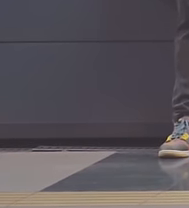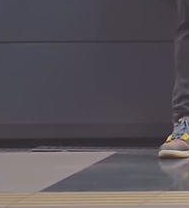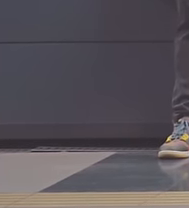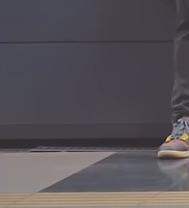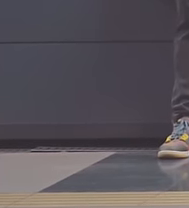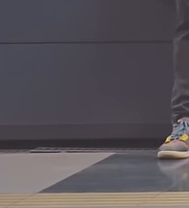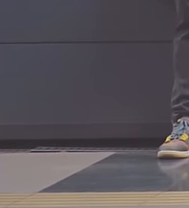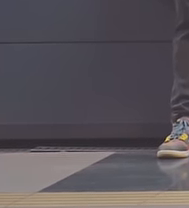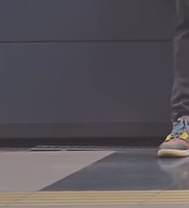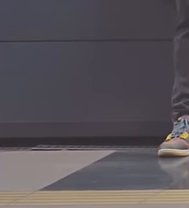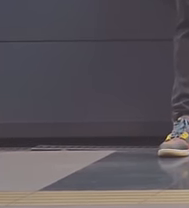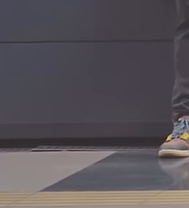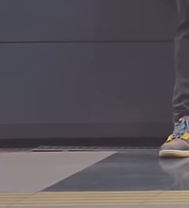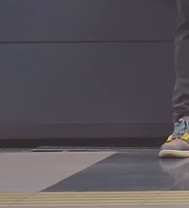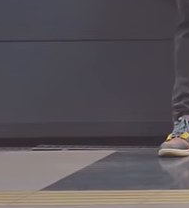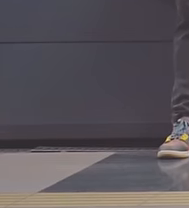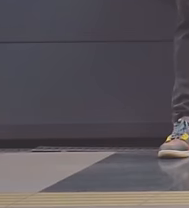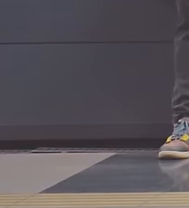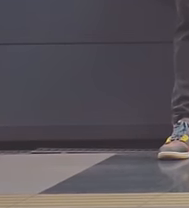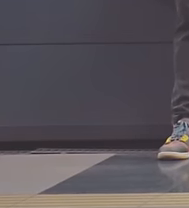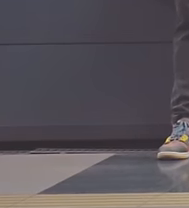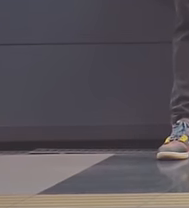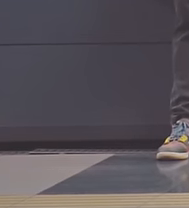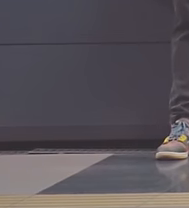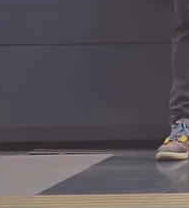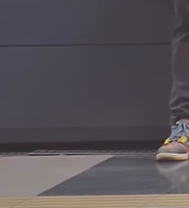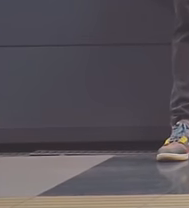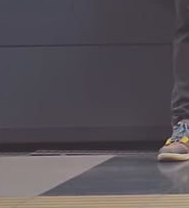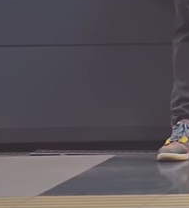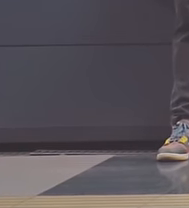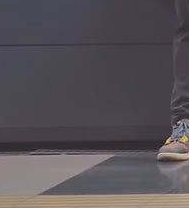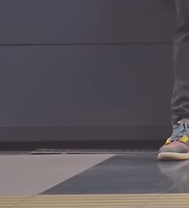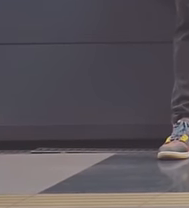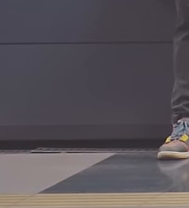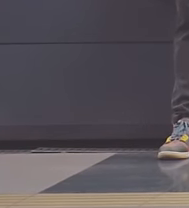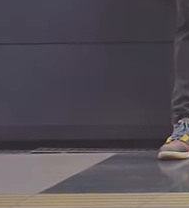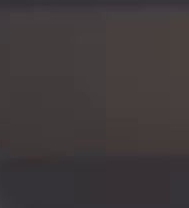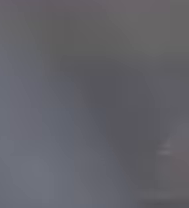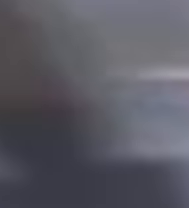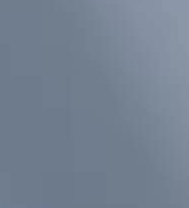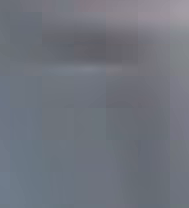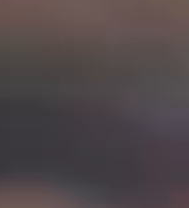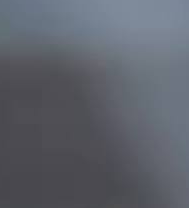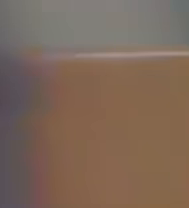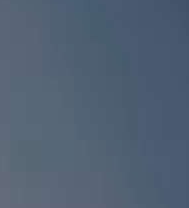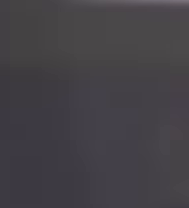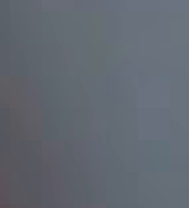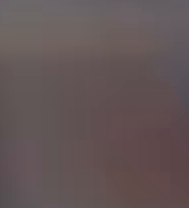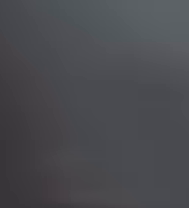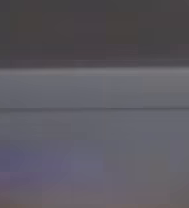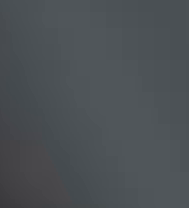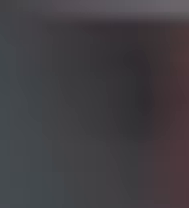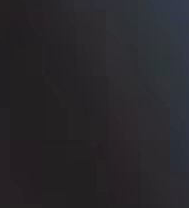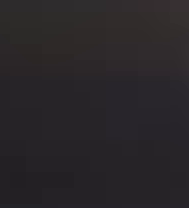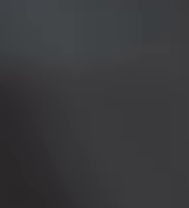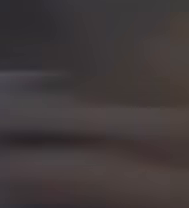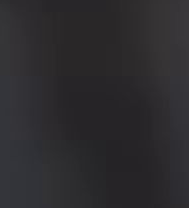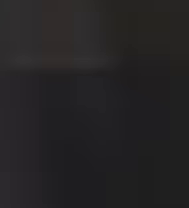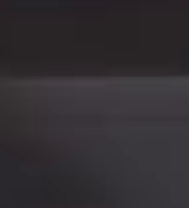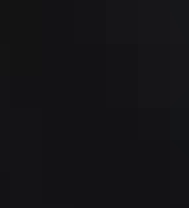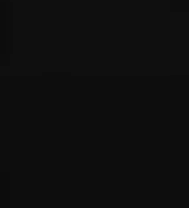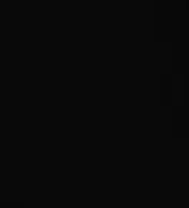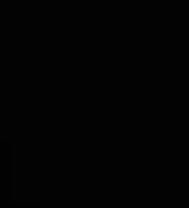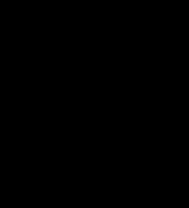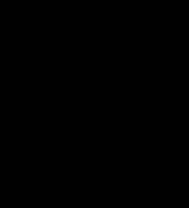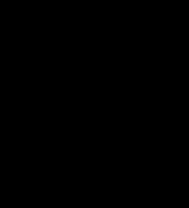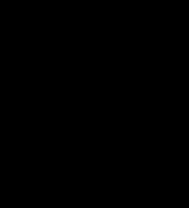quiero molestarte, se te ve cansado. Yo quería contarte que mis tormentas mentales estuvieron por hundirme. Eran grandes vendavales, yo sentía que